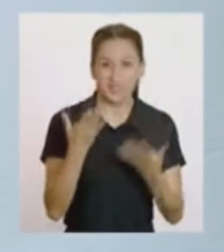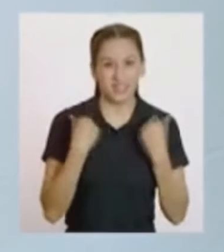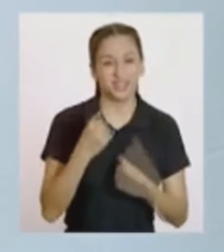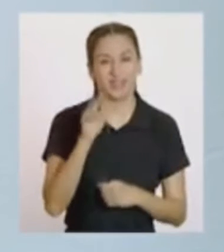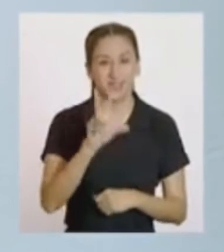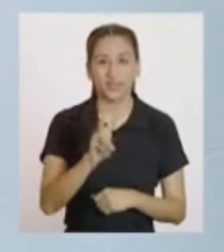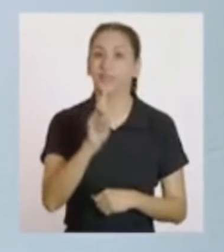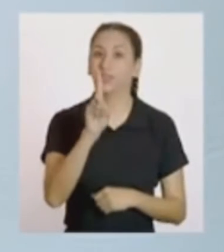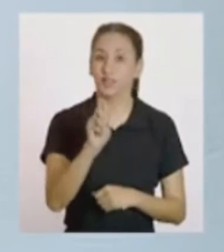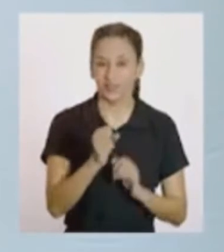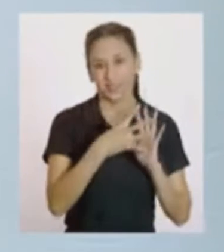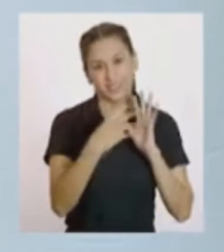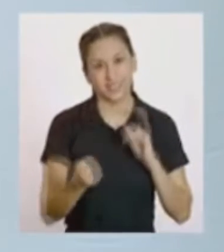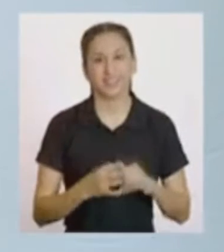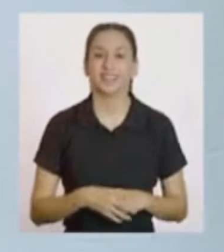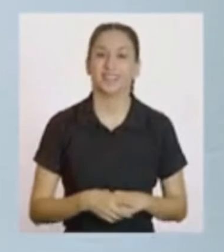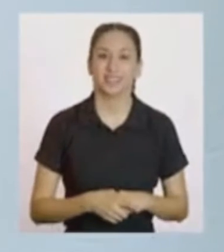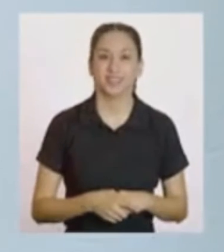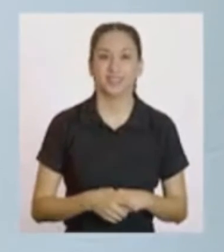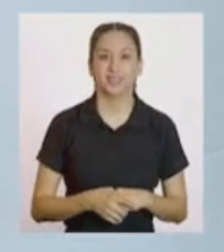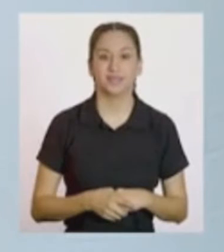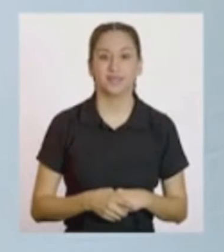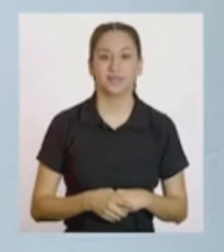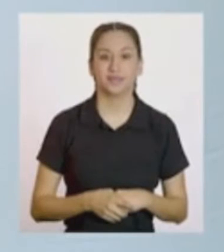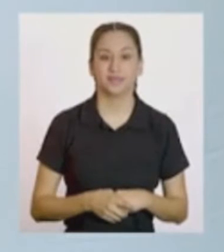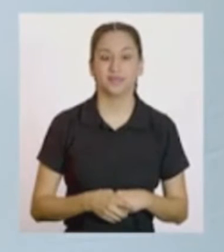última. 3, 2, 1, va. Y,